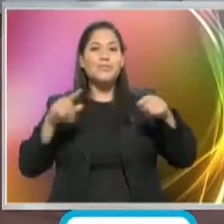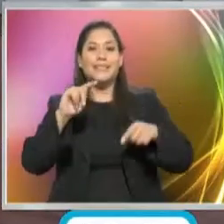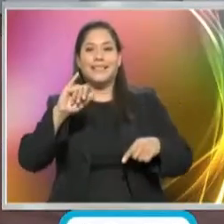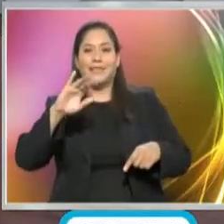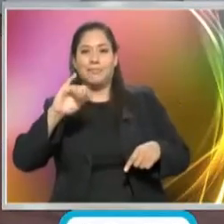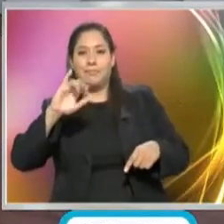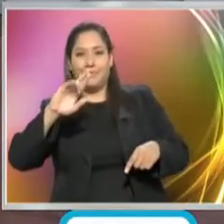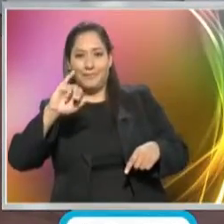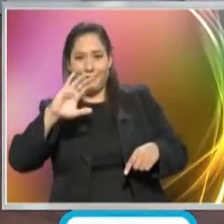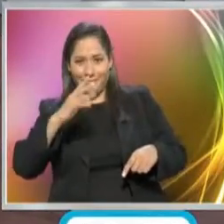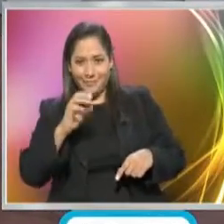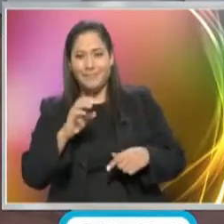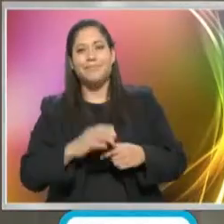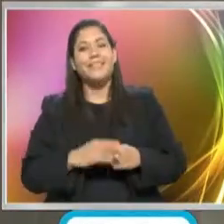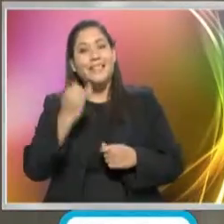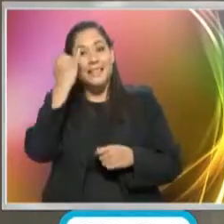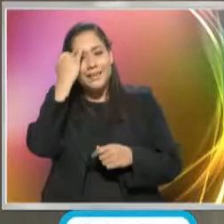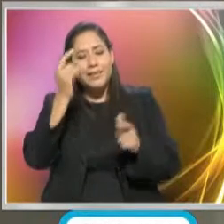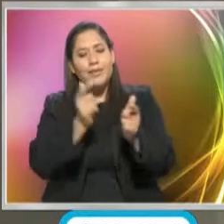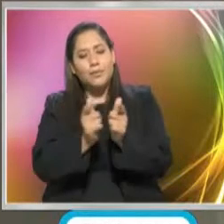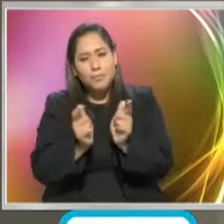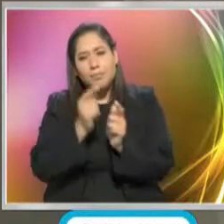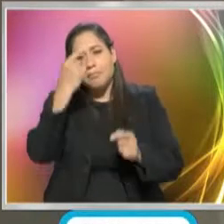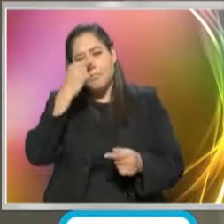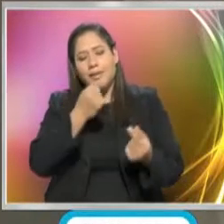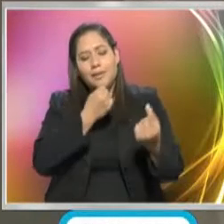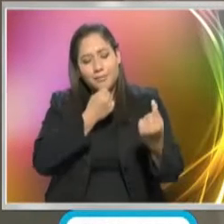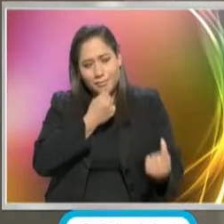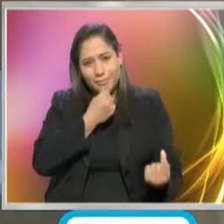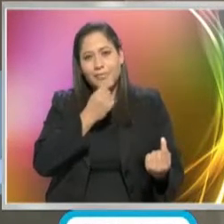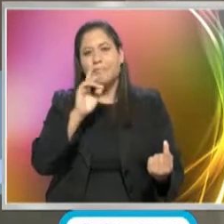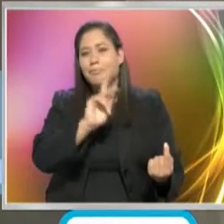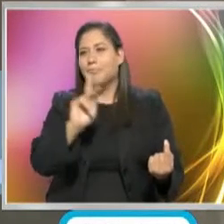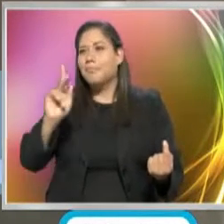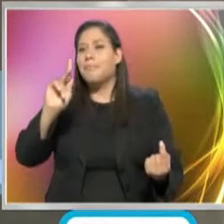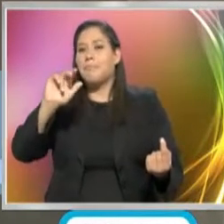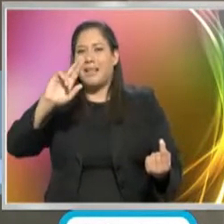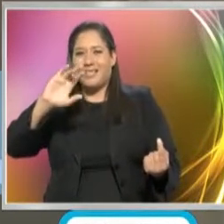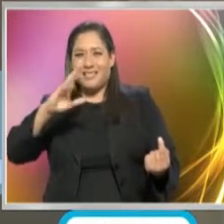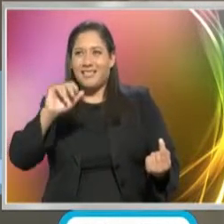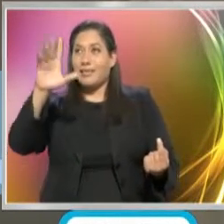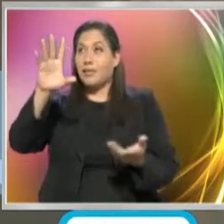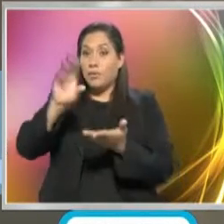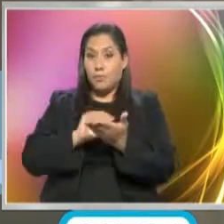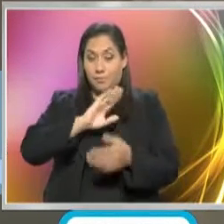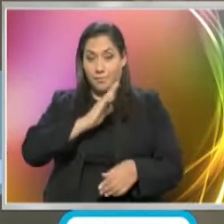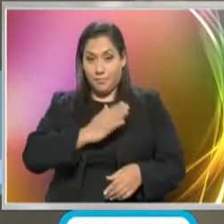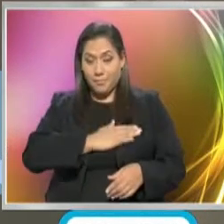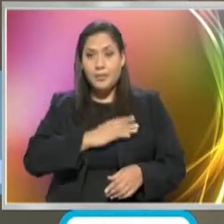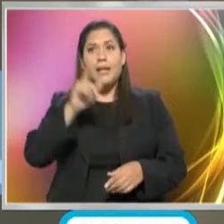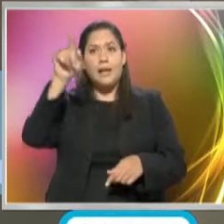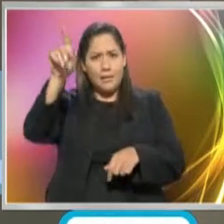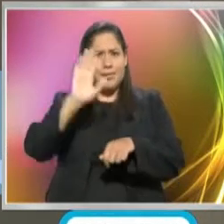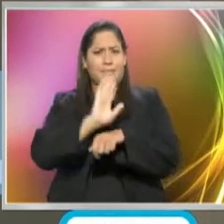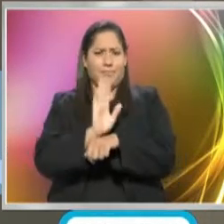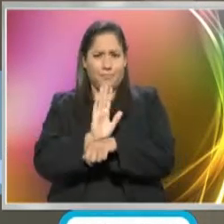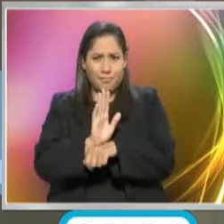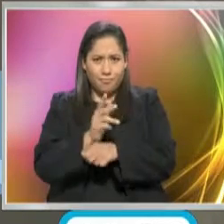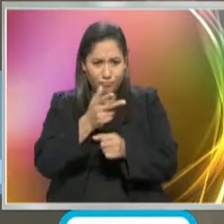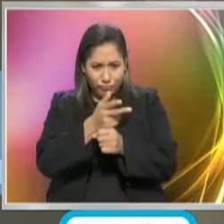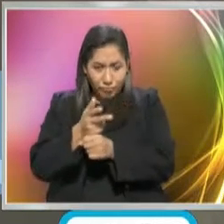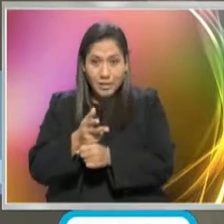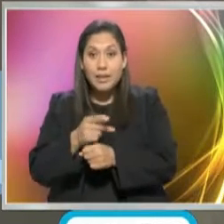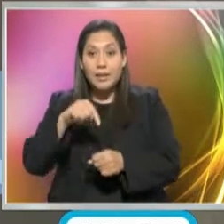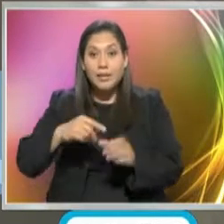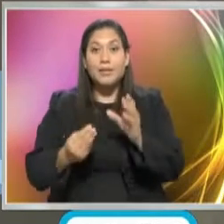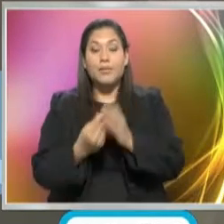Creció con... la idea fue hacer un grupo infantil copiando el estilo que tenía Parchís en España. Que vinieron, bueno, hicieron películas allá, ¿no? Que se estrenaron aquí,